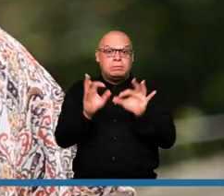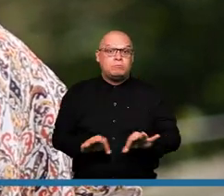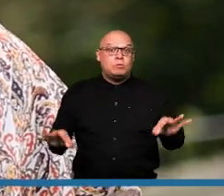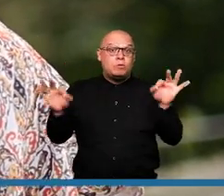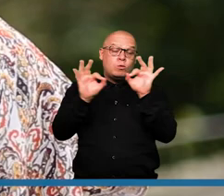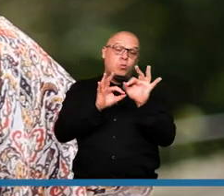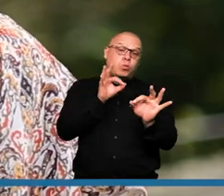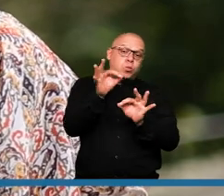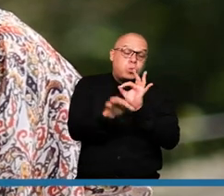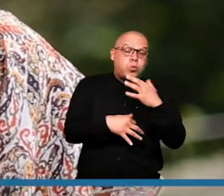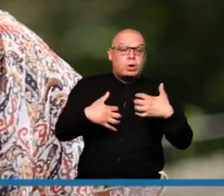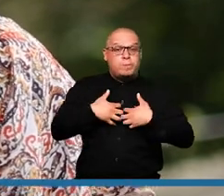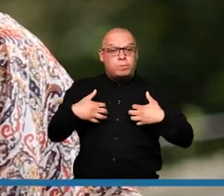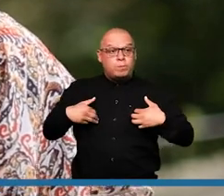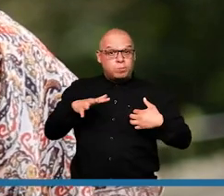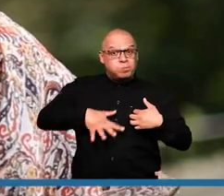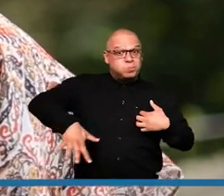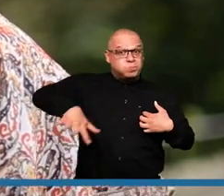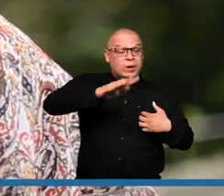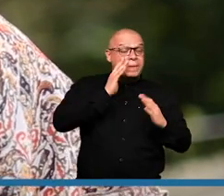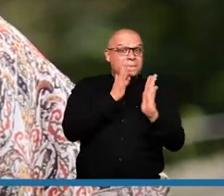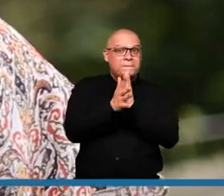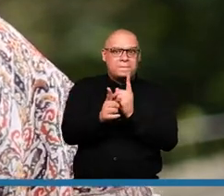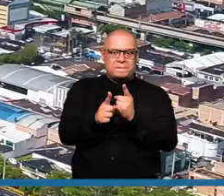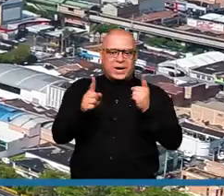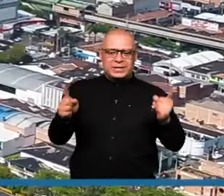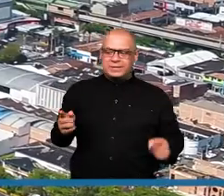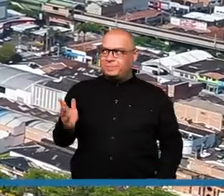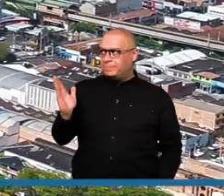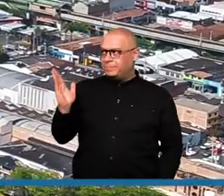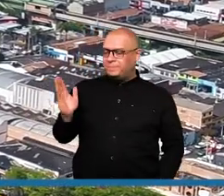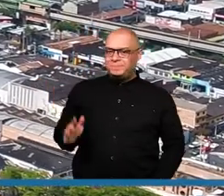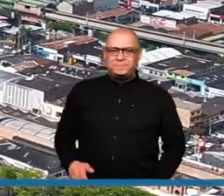la protección de la fauna silvestre. Acompáñenos.